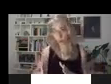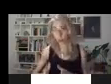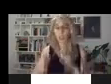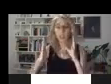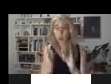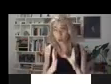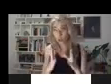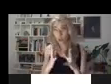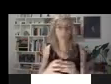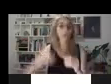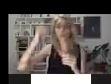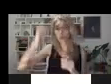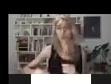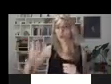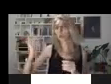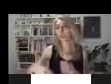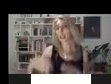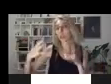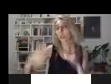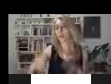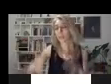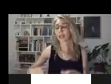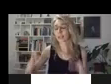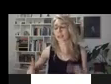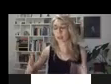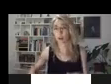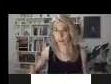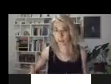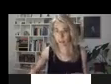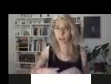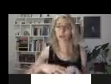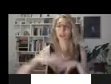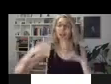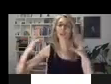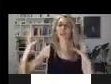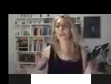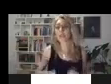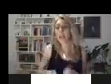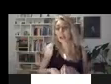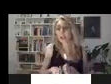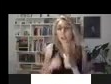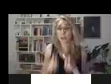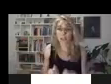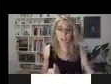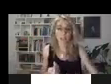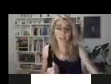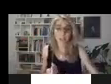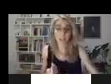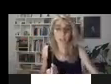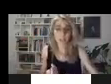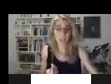costo. El costo, todo lo que me salió a mí hacer esa obra, donde está justificado tal